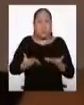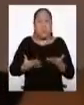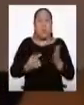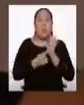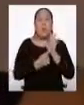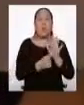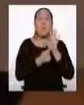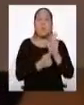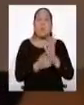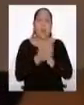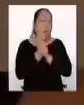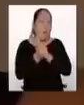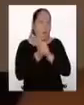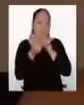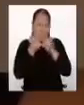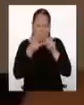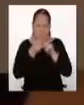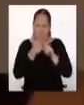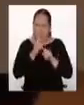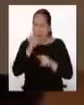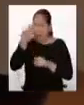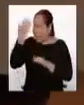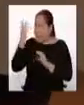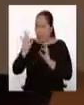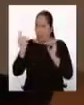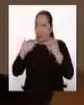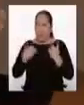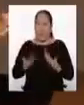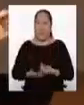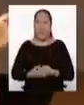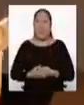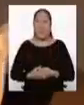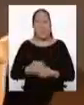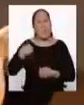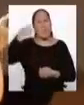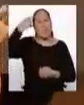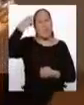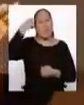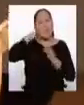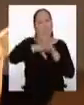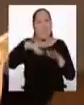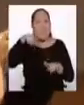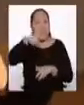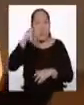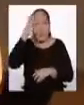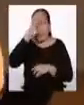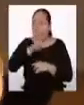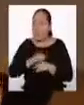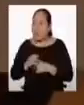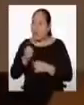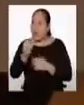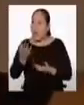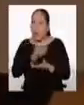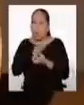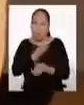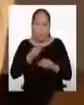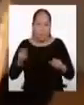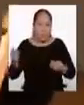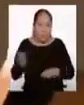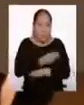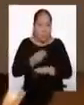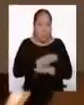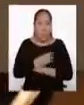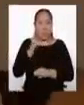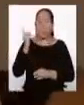empezar a desarrollar habilidades que nunca han tenido. Yo estoy seguro que saliendo del TED van a buscar algún instrumento, o si